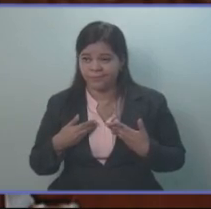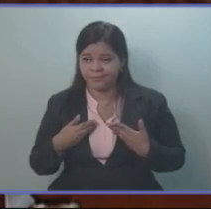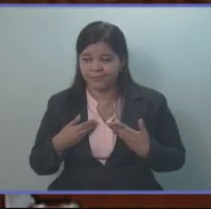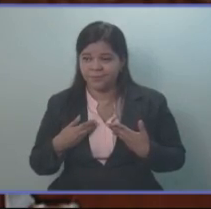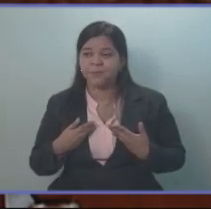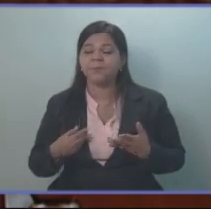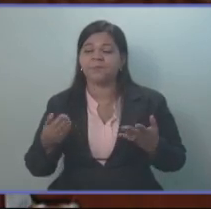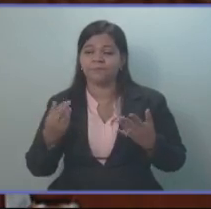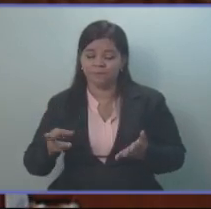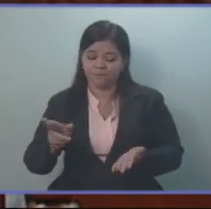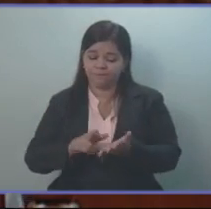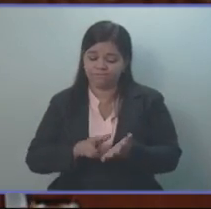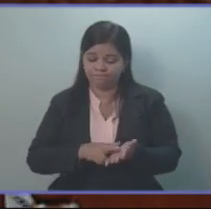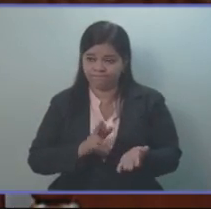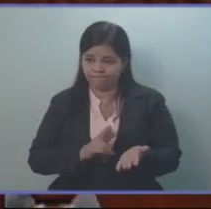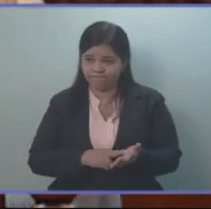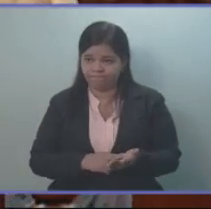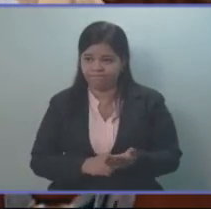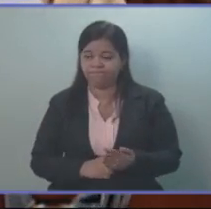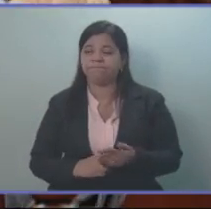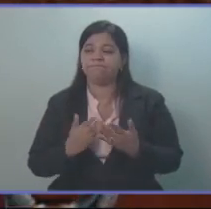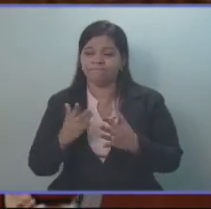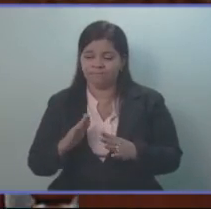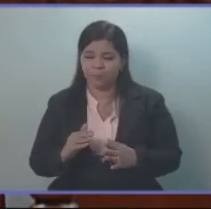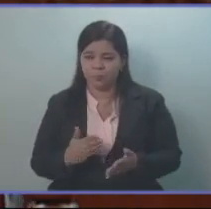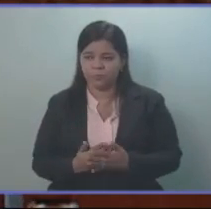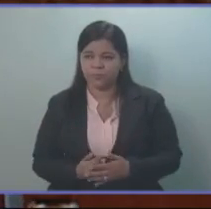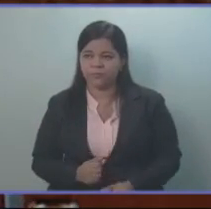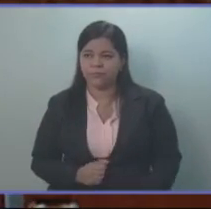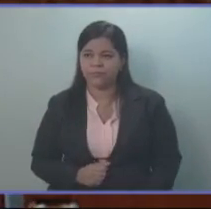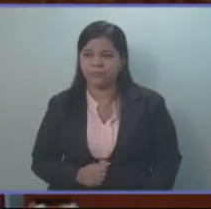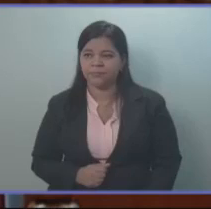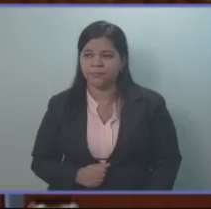registrales y catastrales correspondientes.